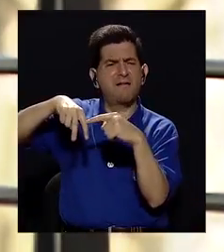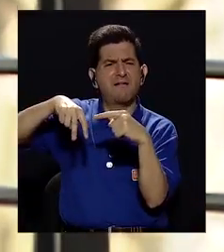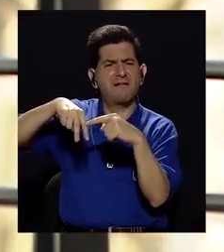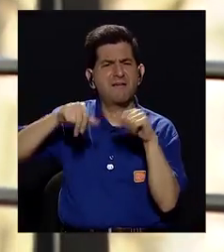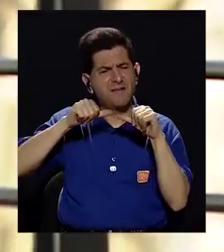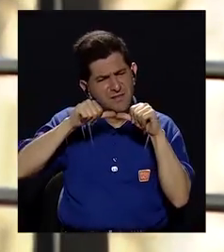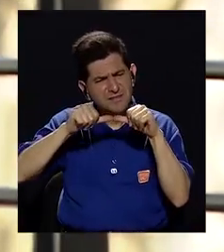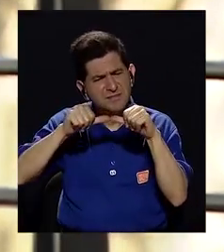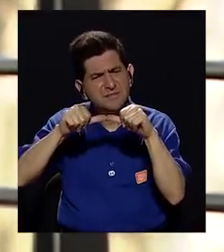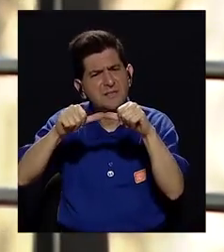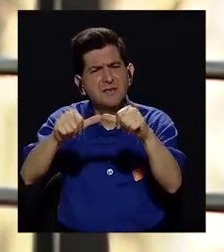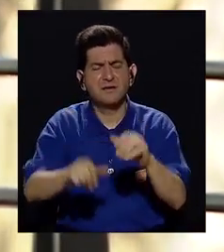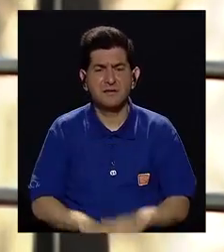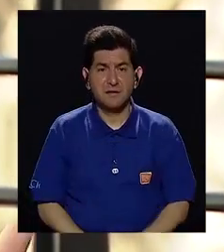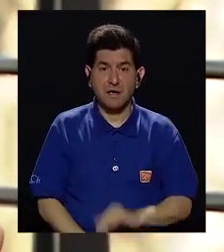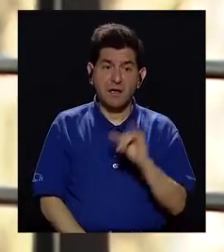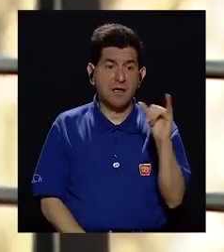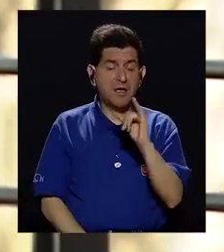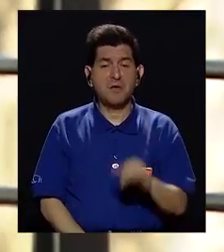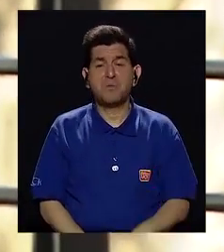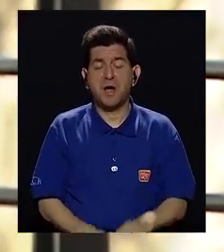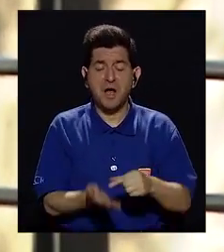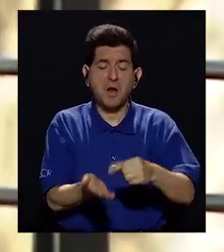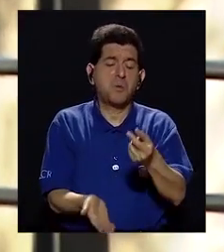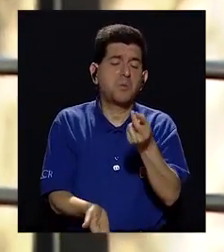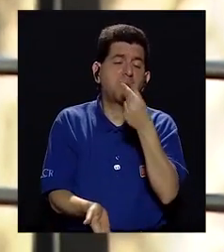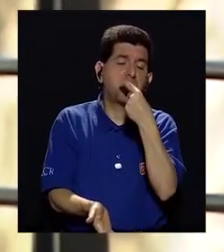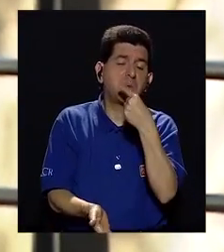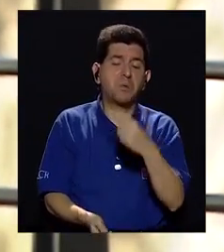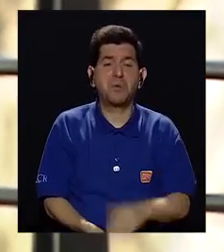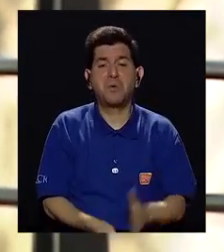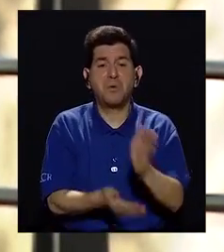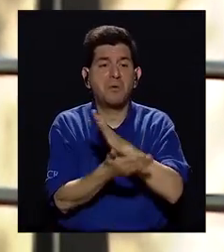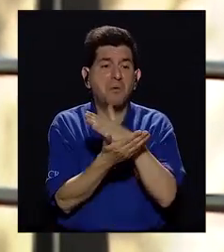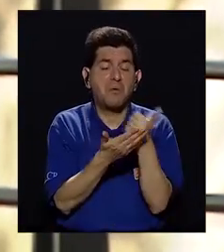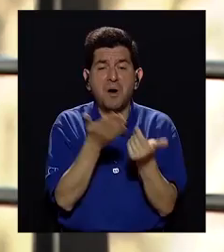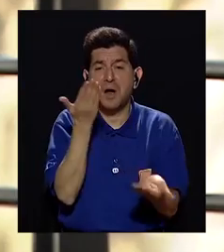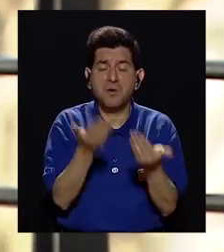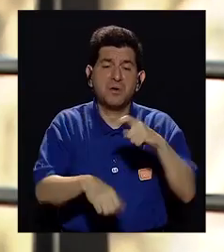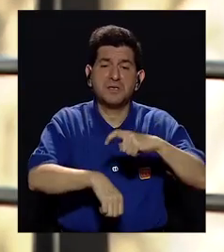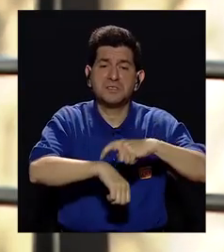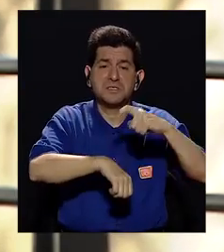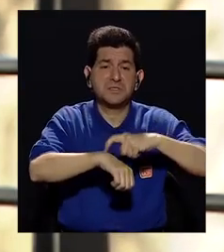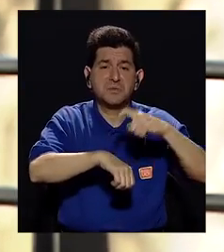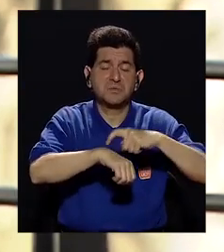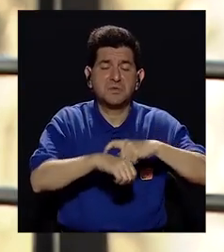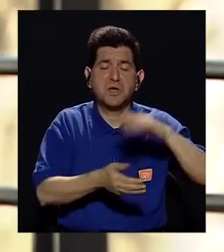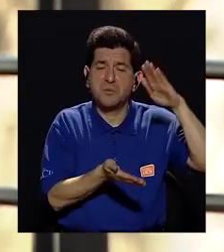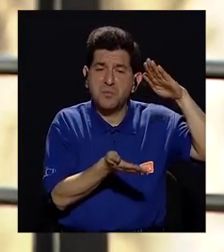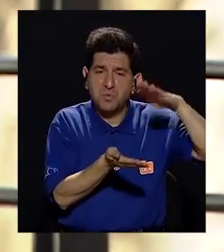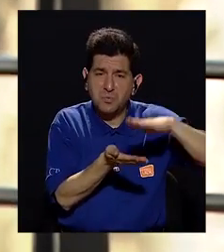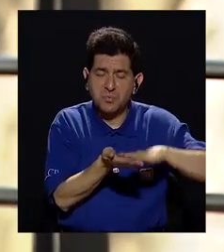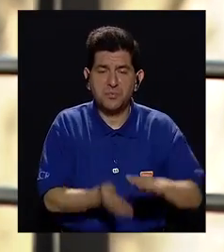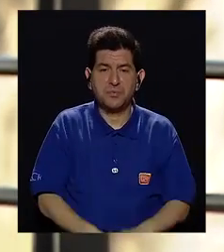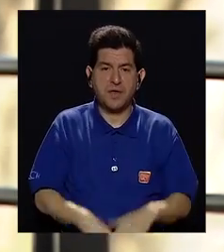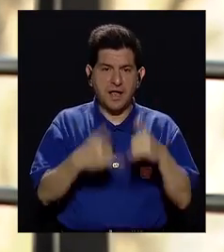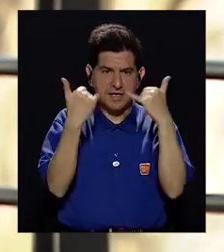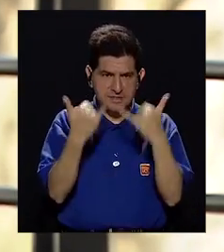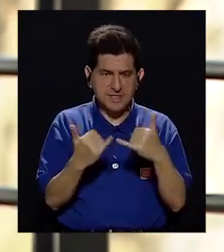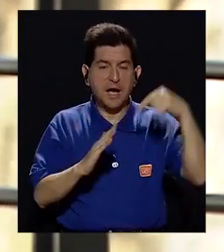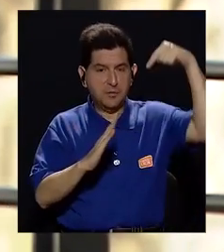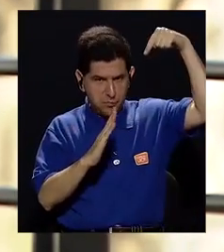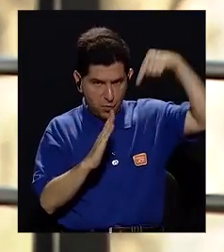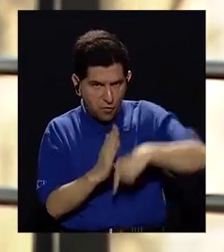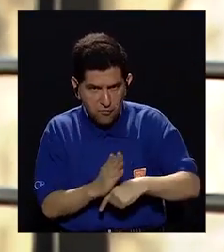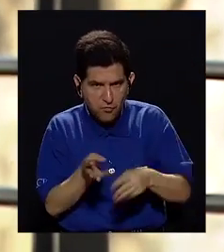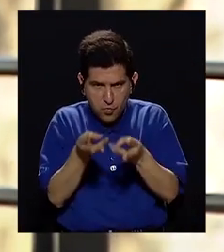después. Igual se les pasa con alguna pastilla o algo en un tiempo prudencial. Ya cuando llega un